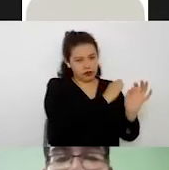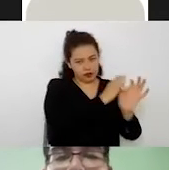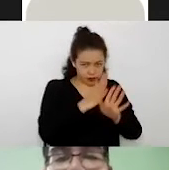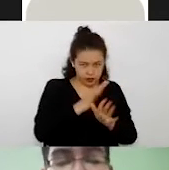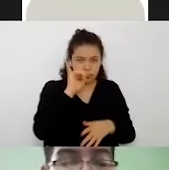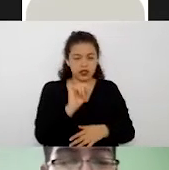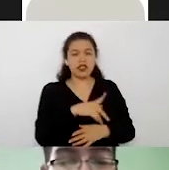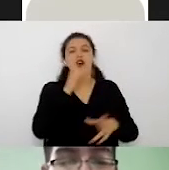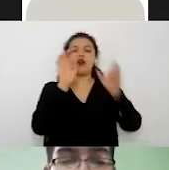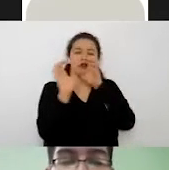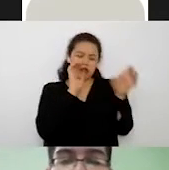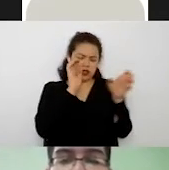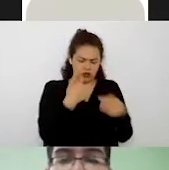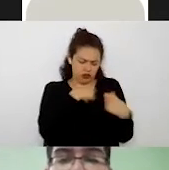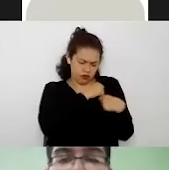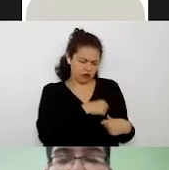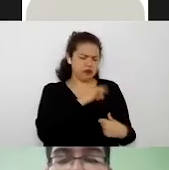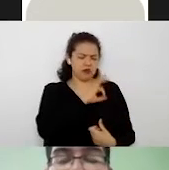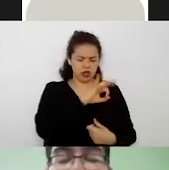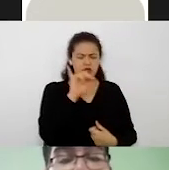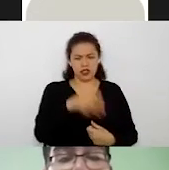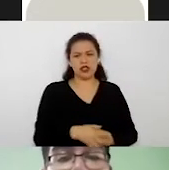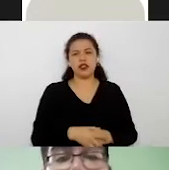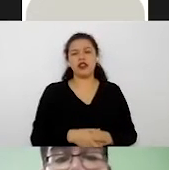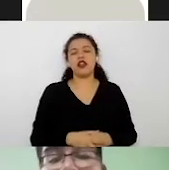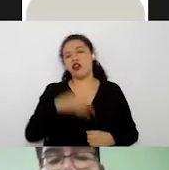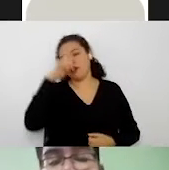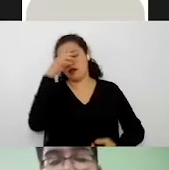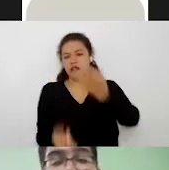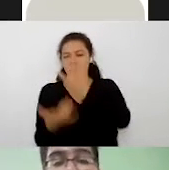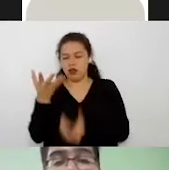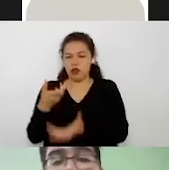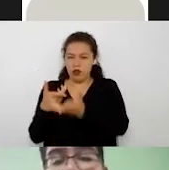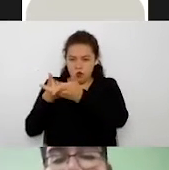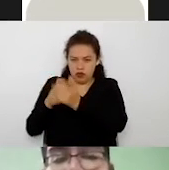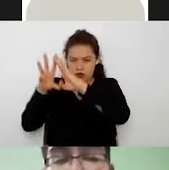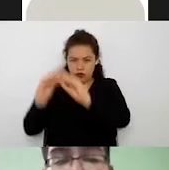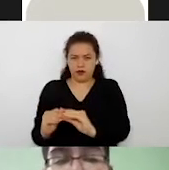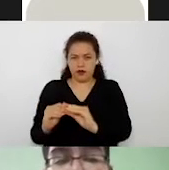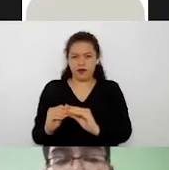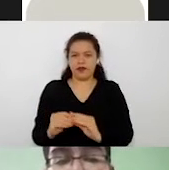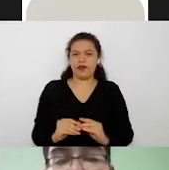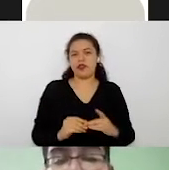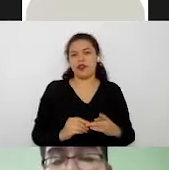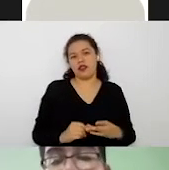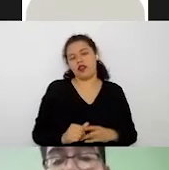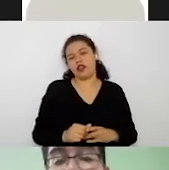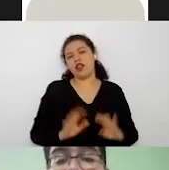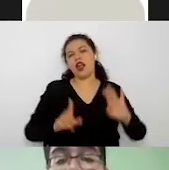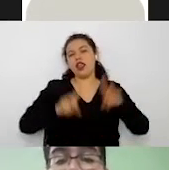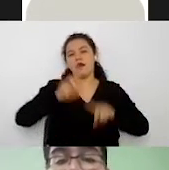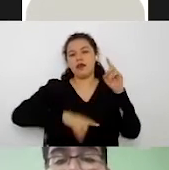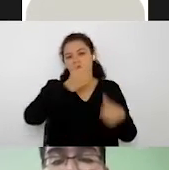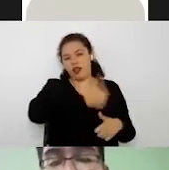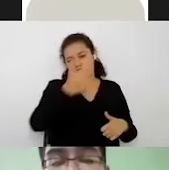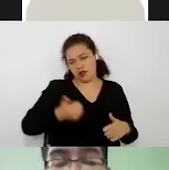de comunicación o de prevención y combate de incendios. Ahí ya también depende de nuestras condiciones. Lo